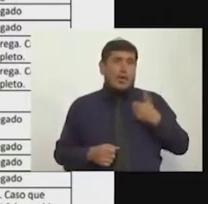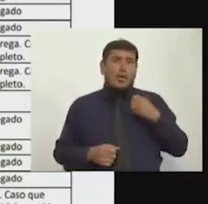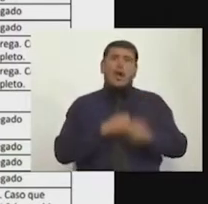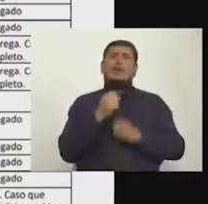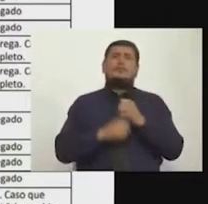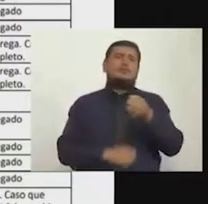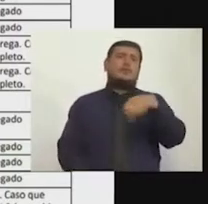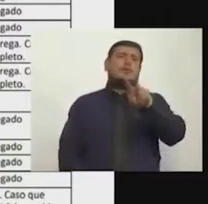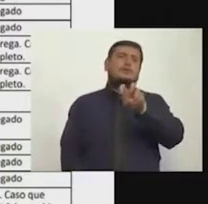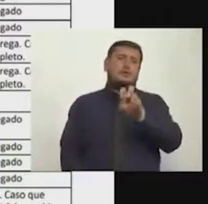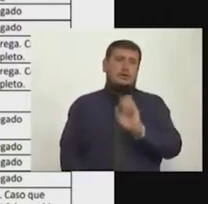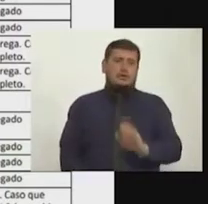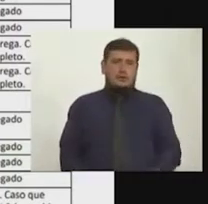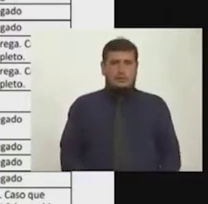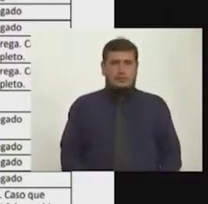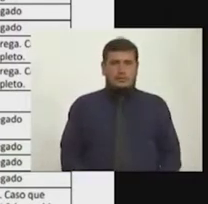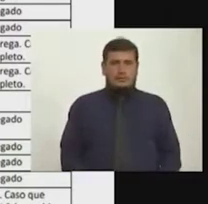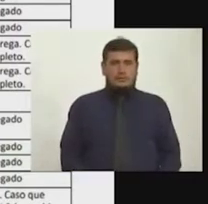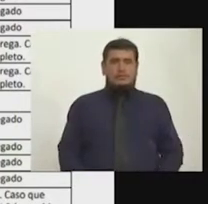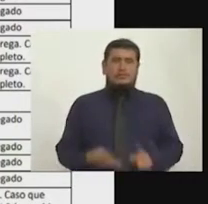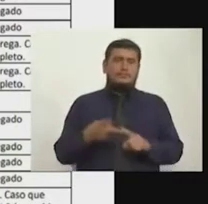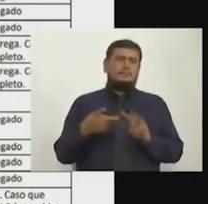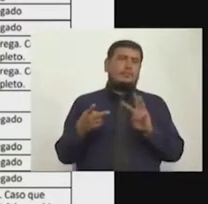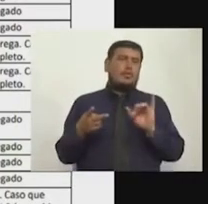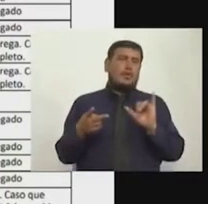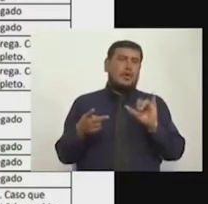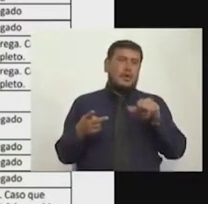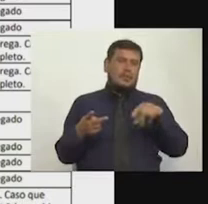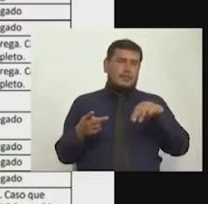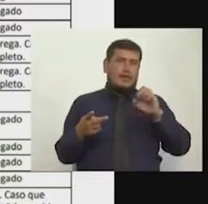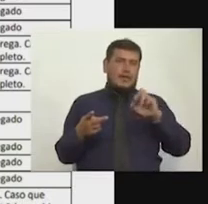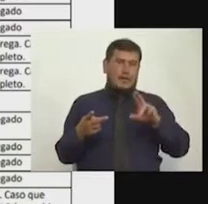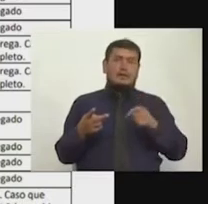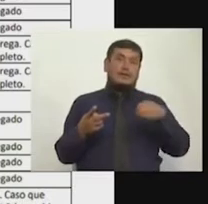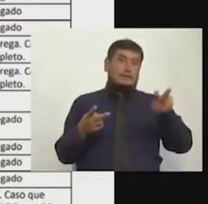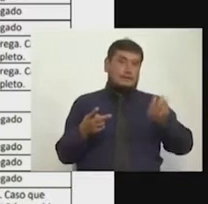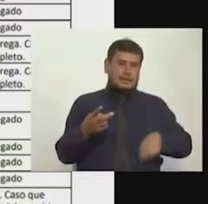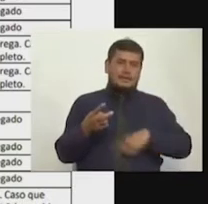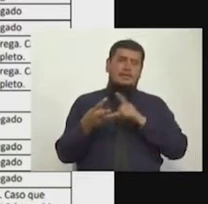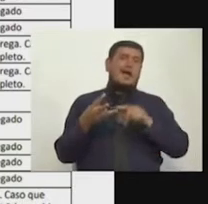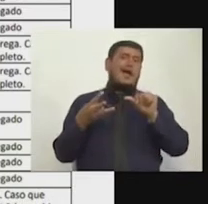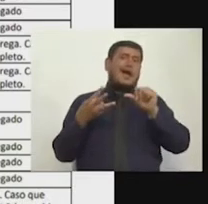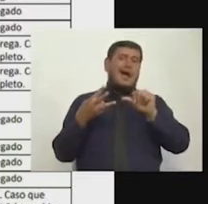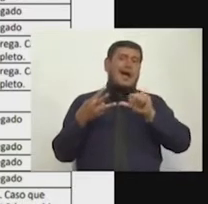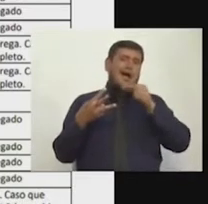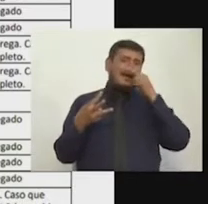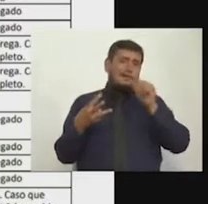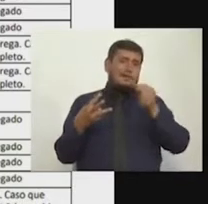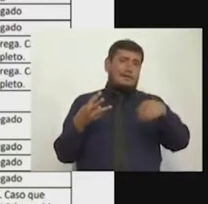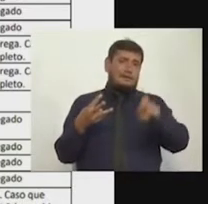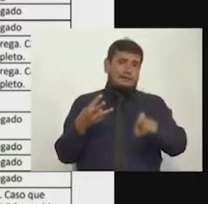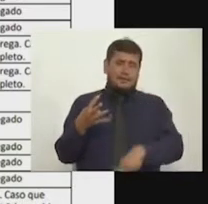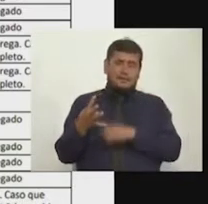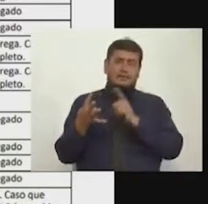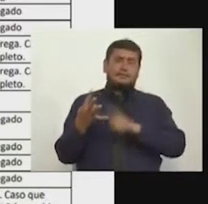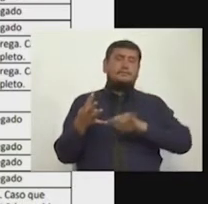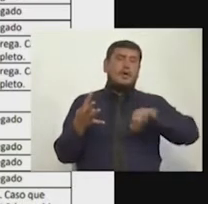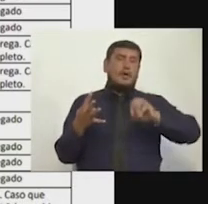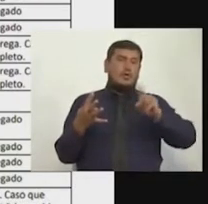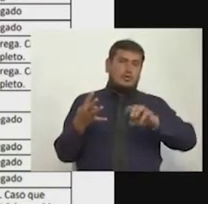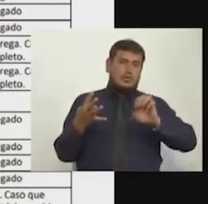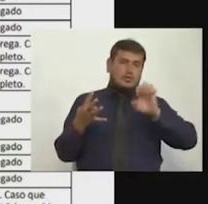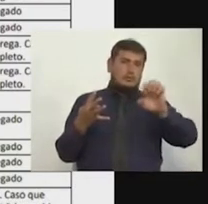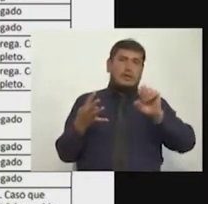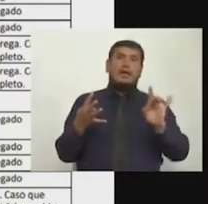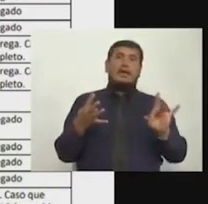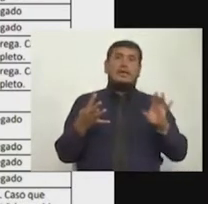tenía 17 años, Wilmer Castro 17, Diana Medina 16 años, José